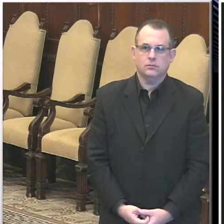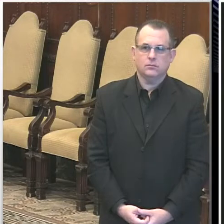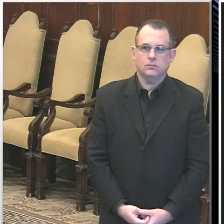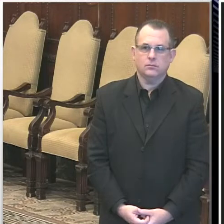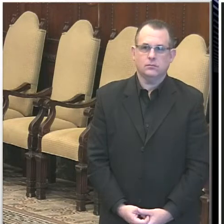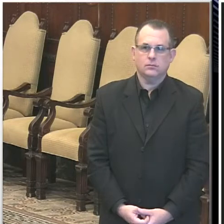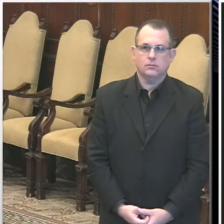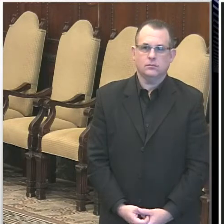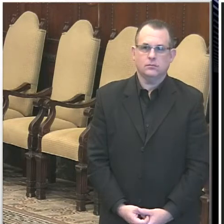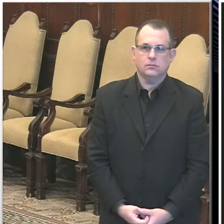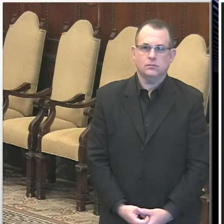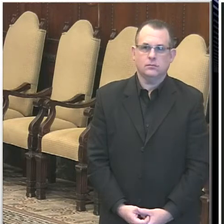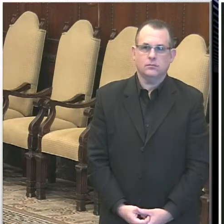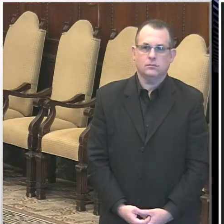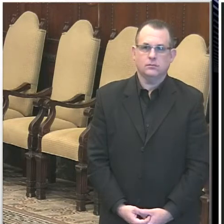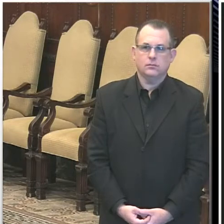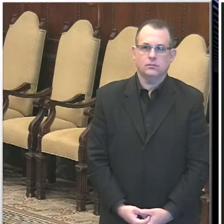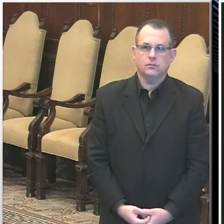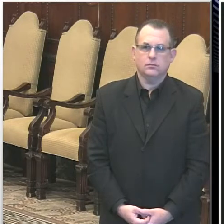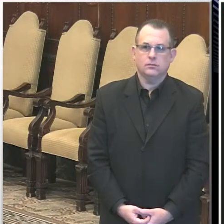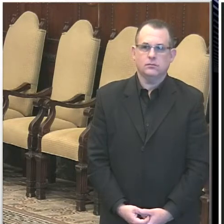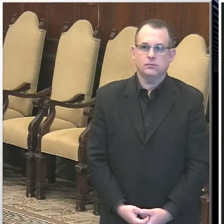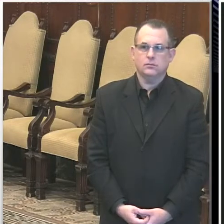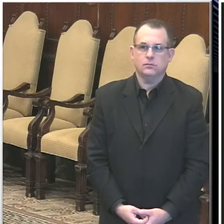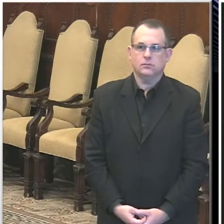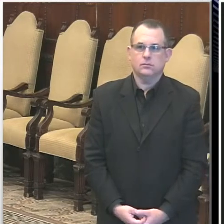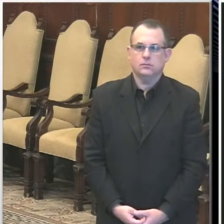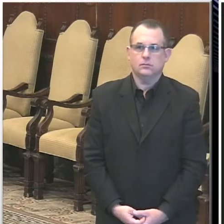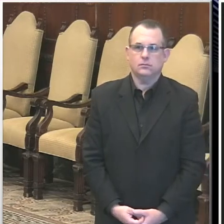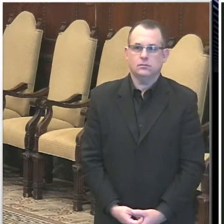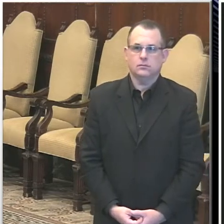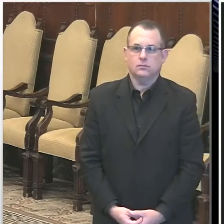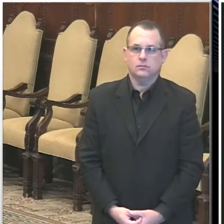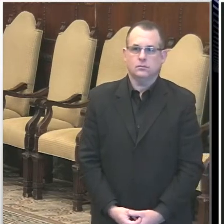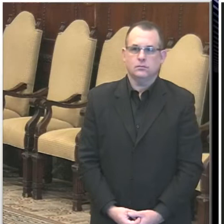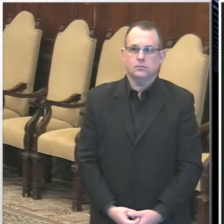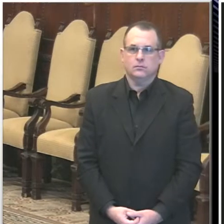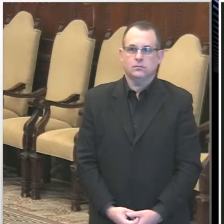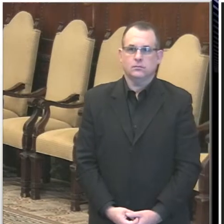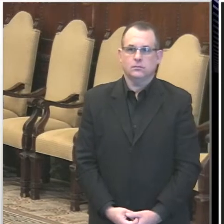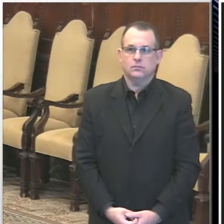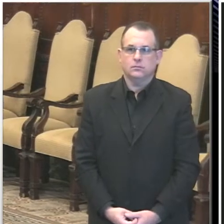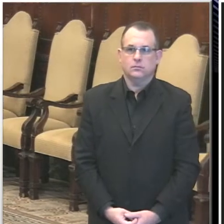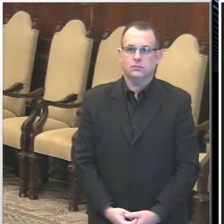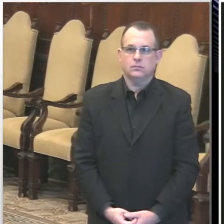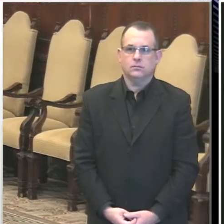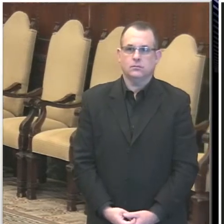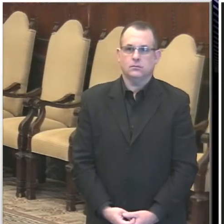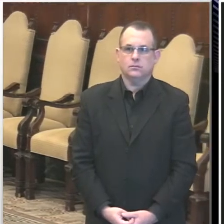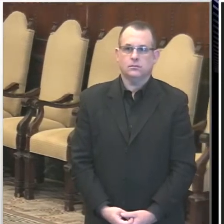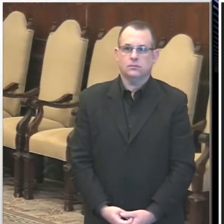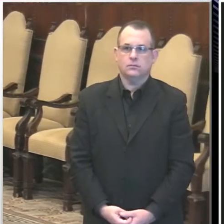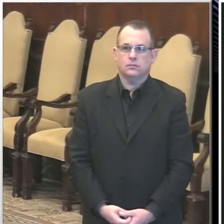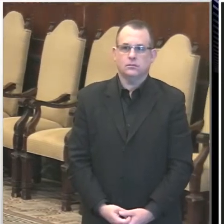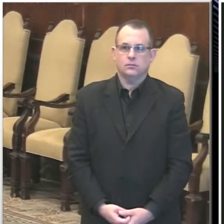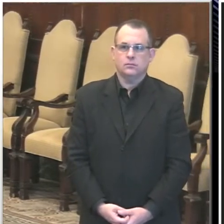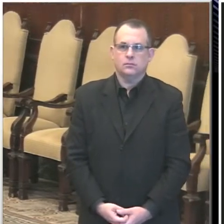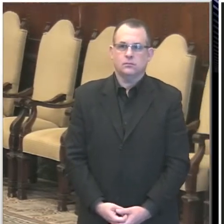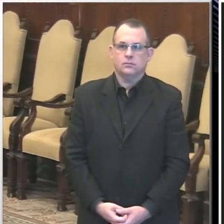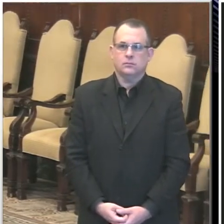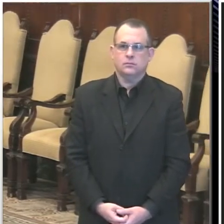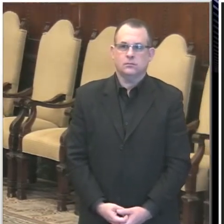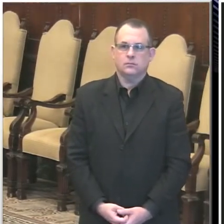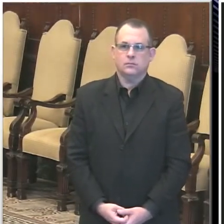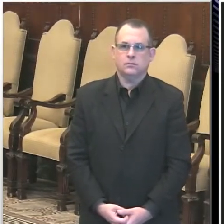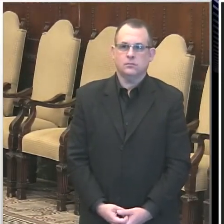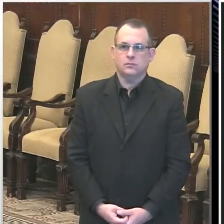que no todos los hispanos se están examinando, ¿hay una posibilidad de que van a hacer que este examen sea más